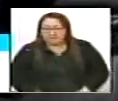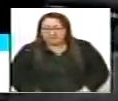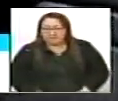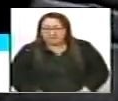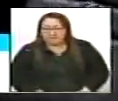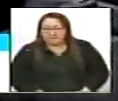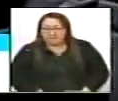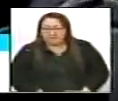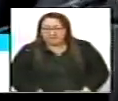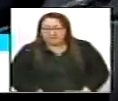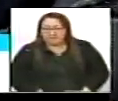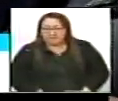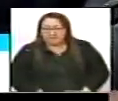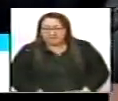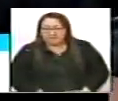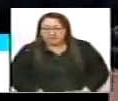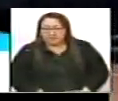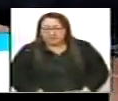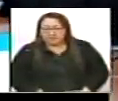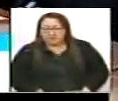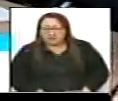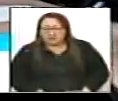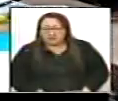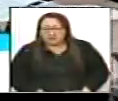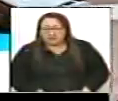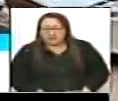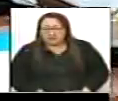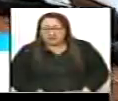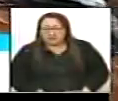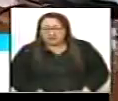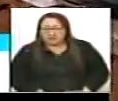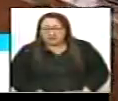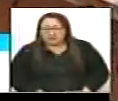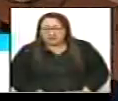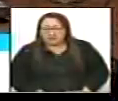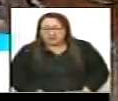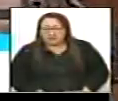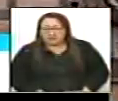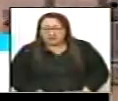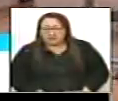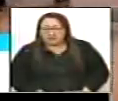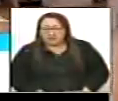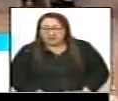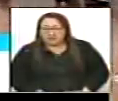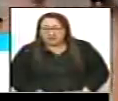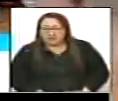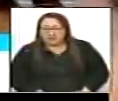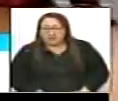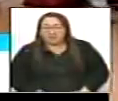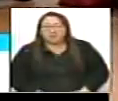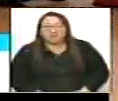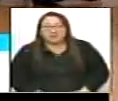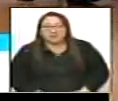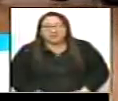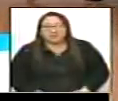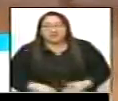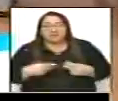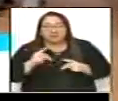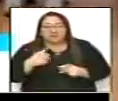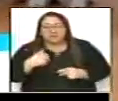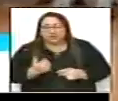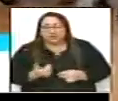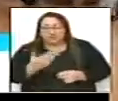Para que pueda usted designe, señor gobernador, quién va a contestar. Sí, la economista. Ok. Permítame, señora